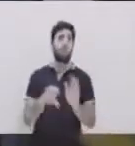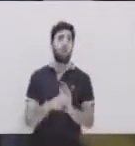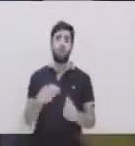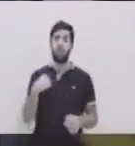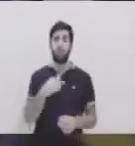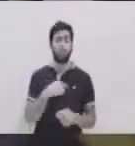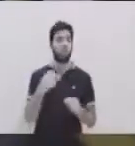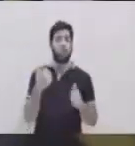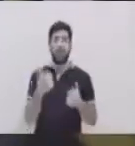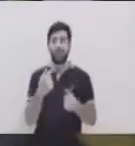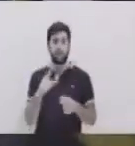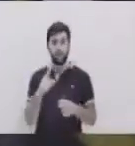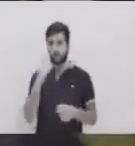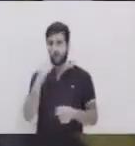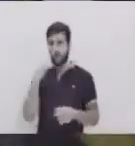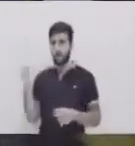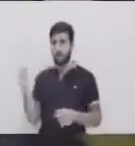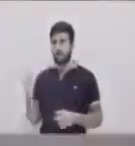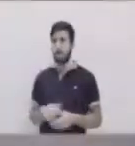escuchen cómo sería.